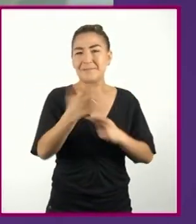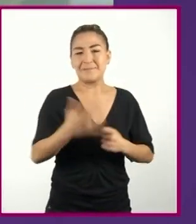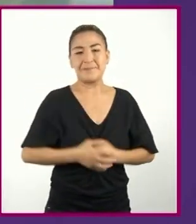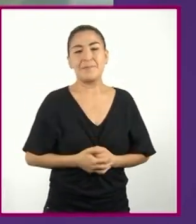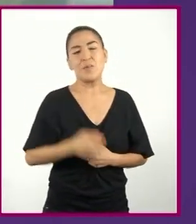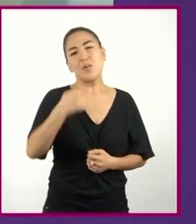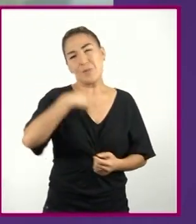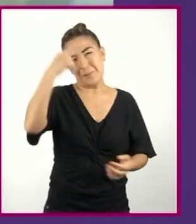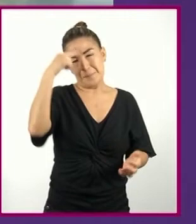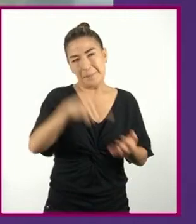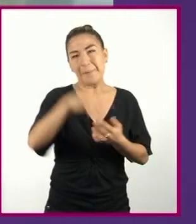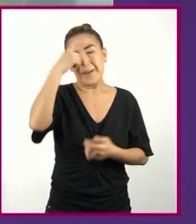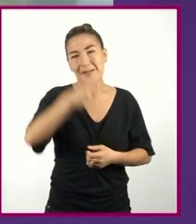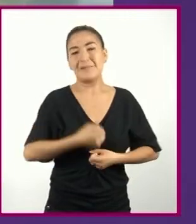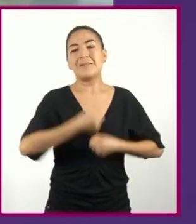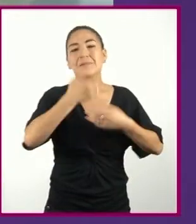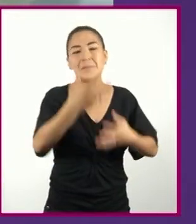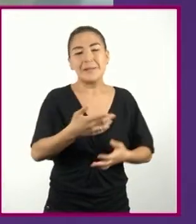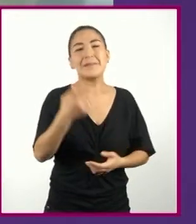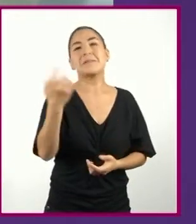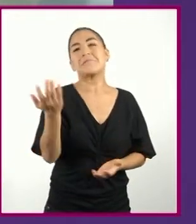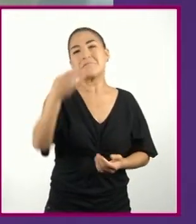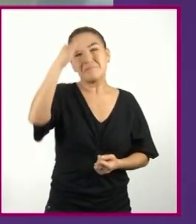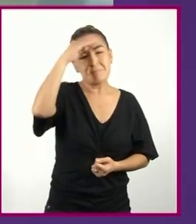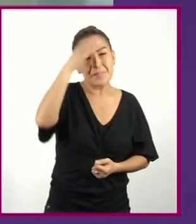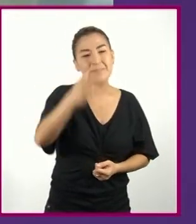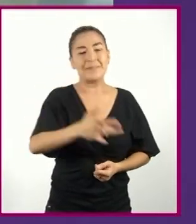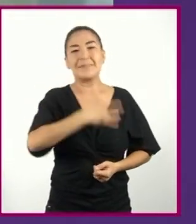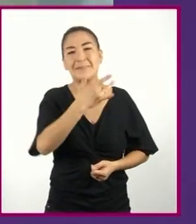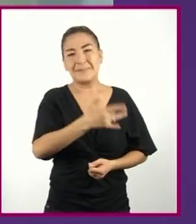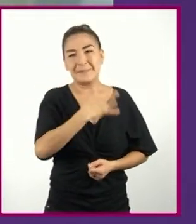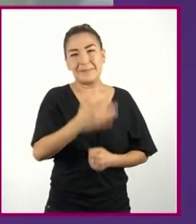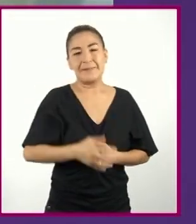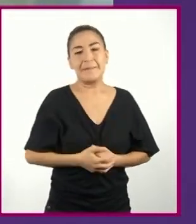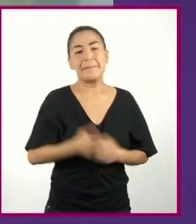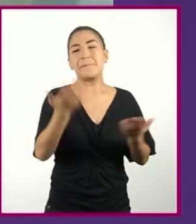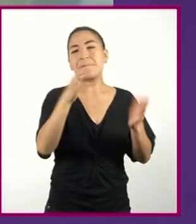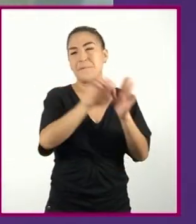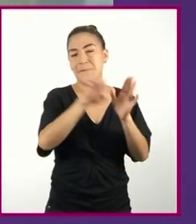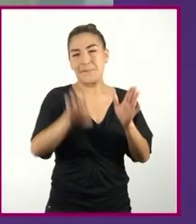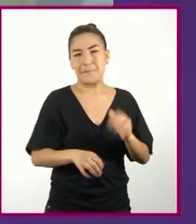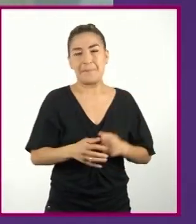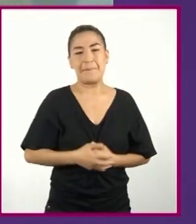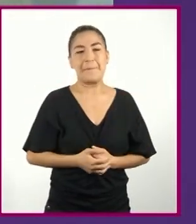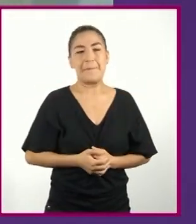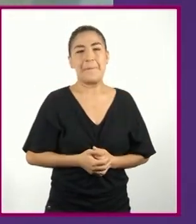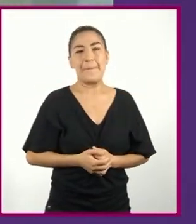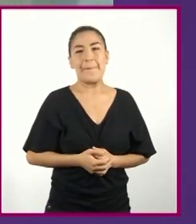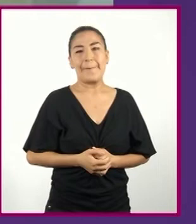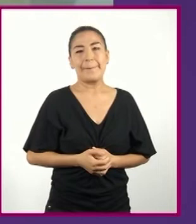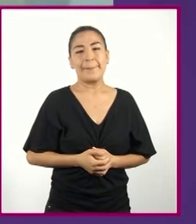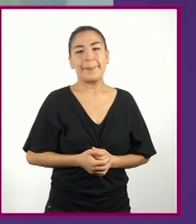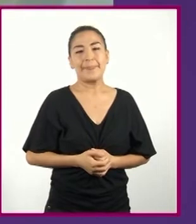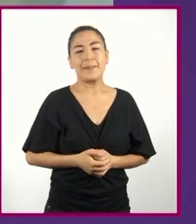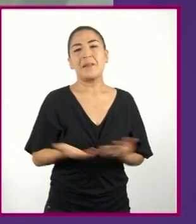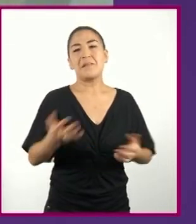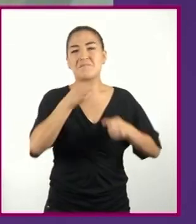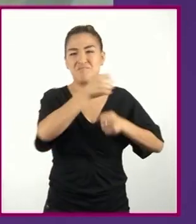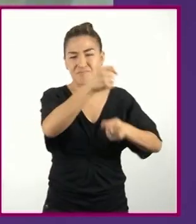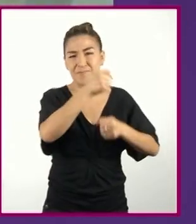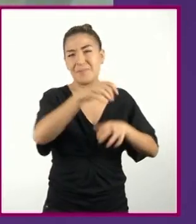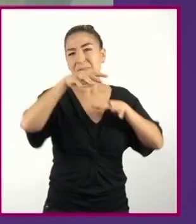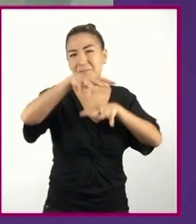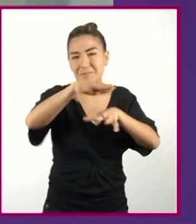nos ayuda a expresar lo que pensamos o lo que sentimos. Por ejemplo, los que hacen protesta